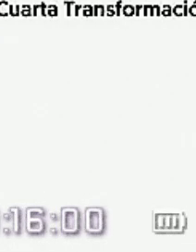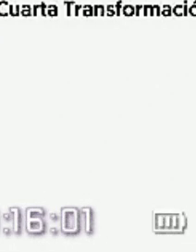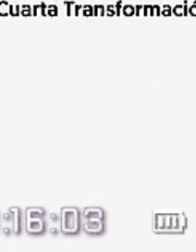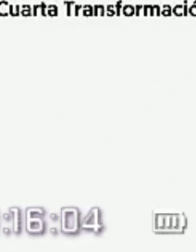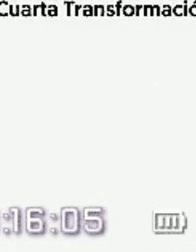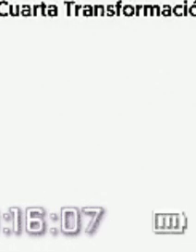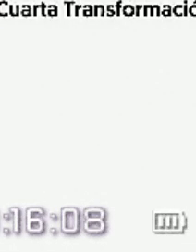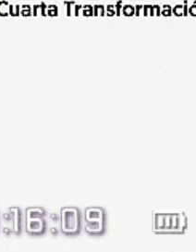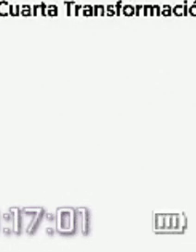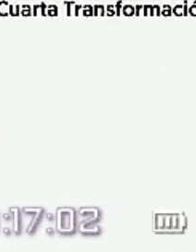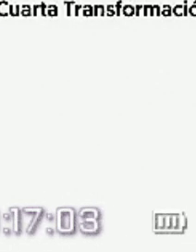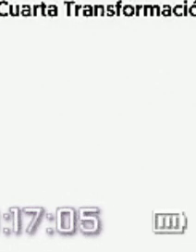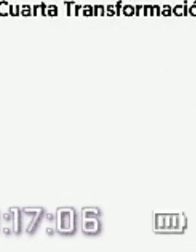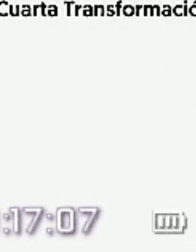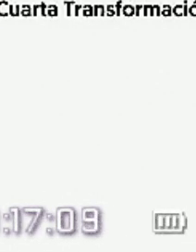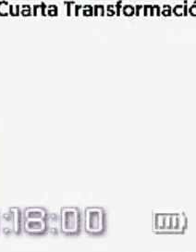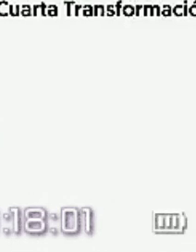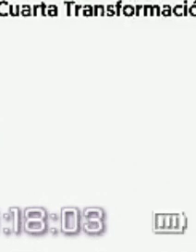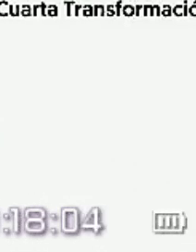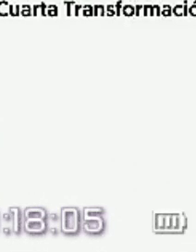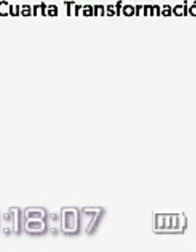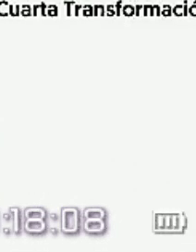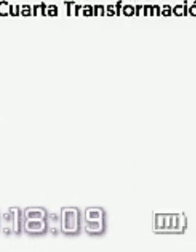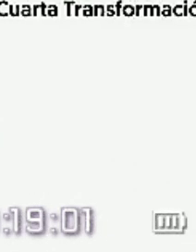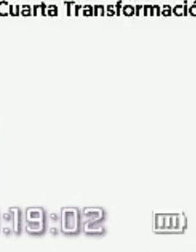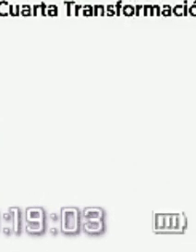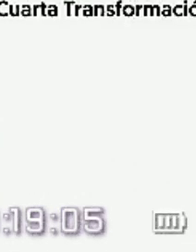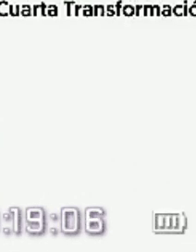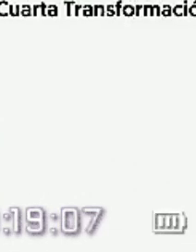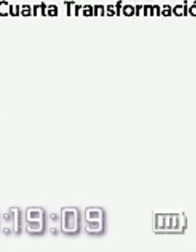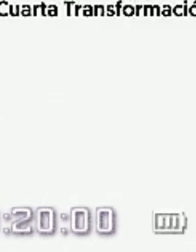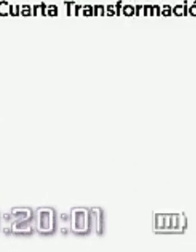15,000 millones en